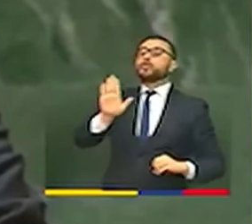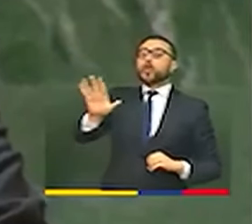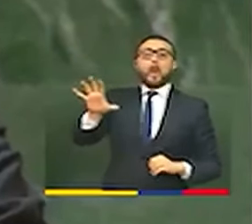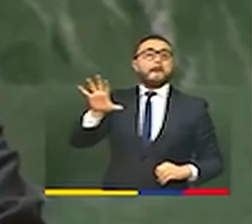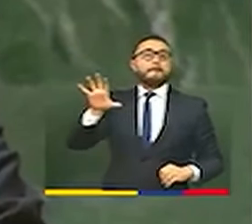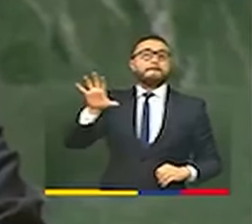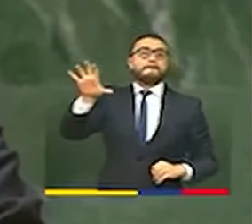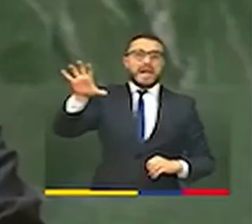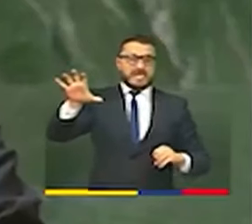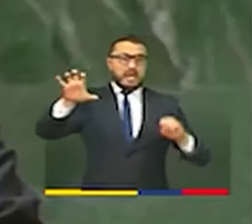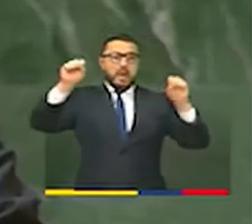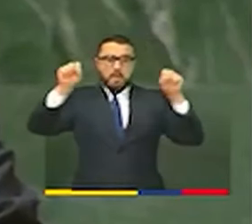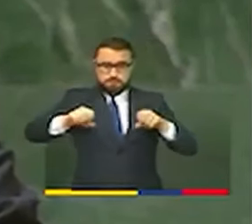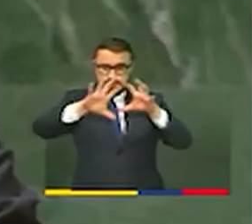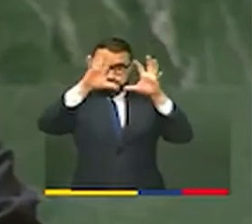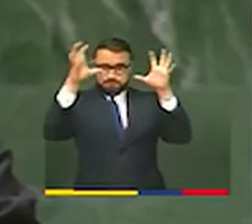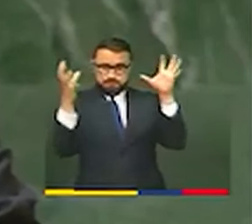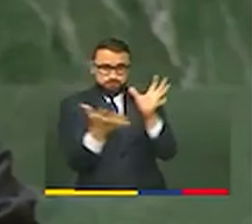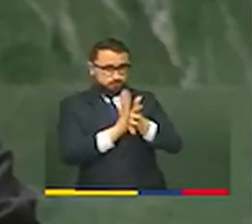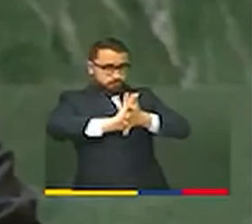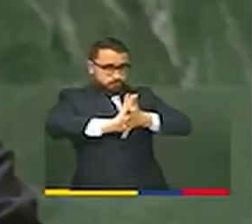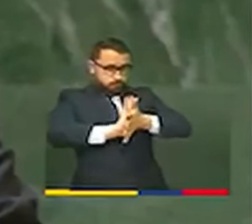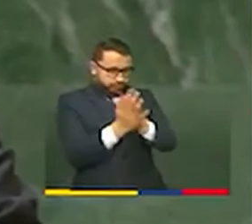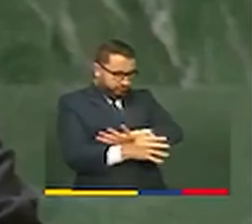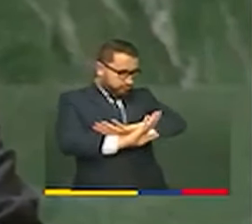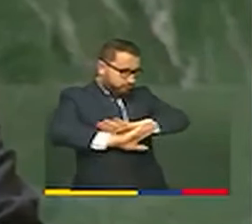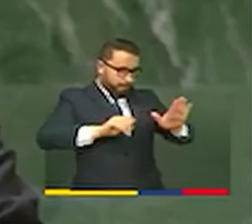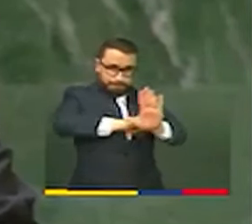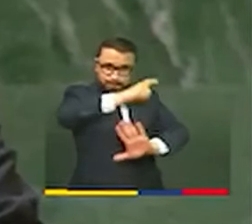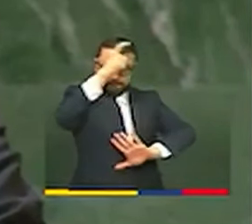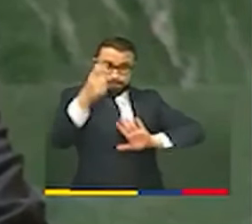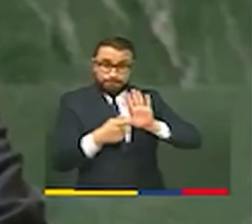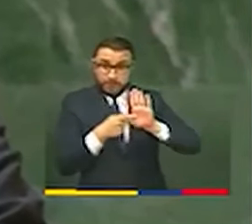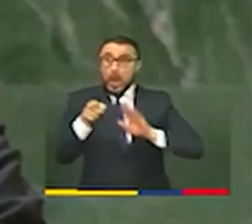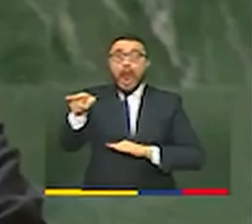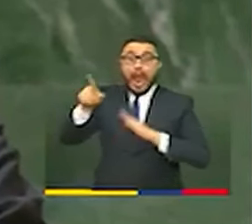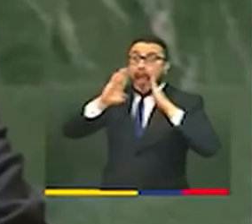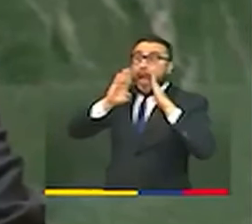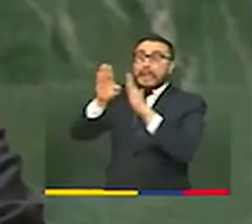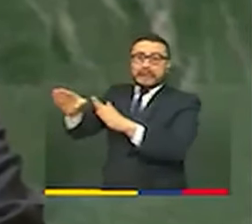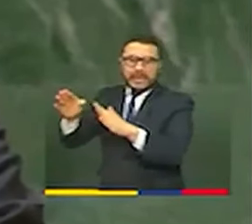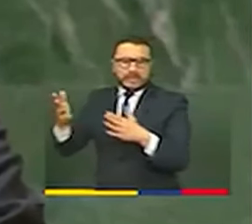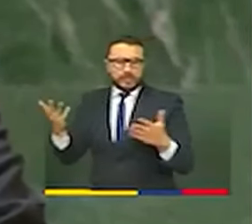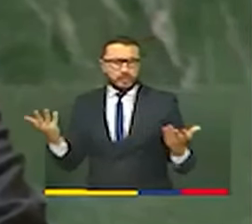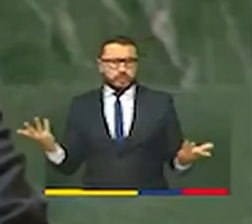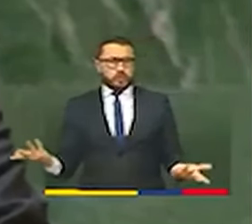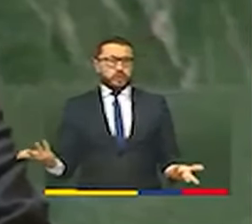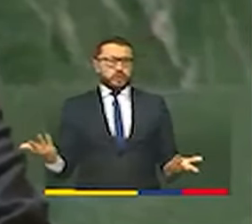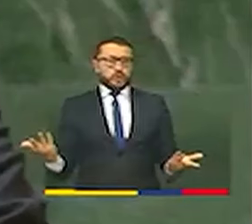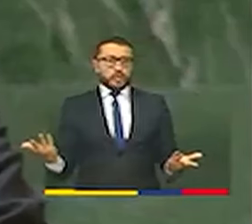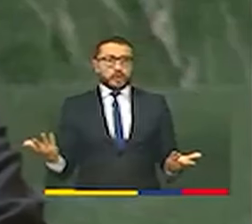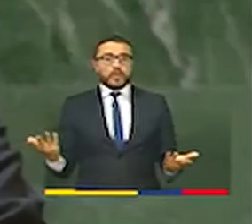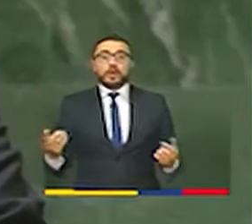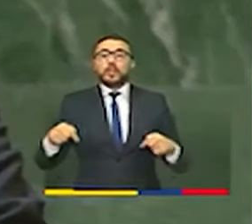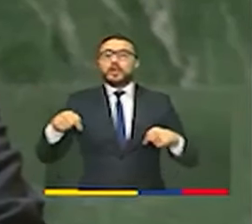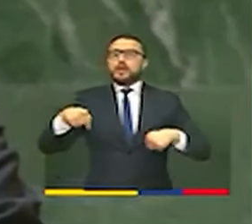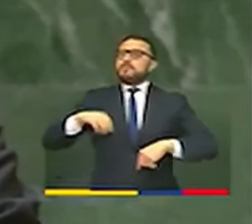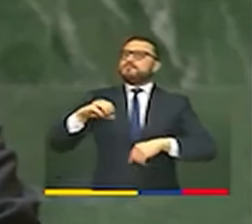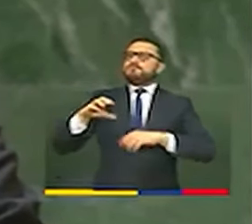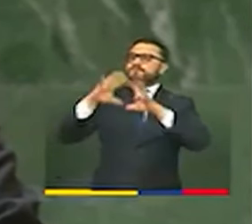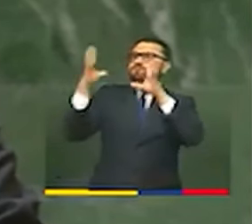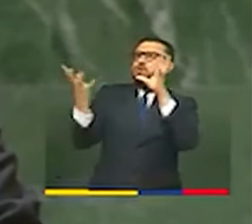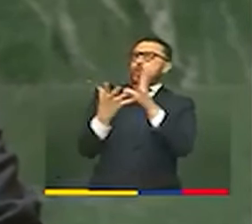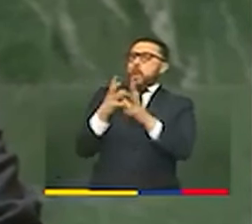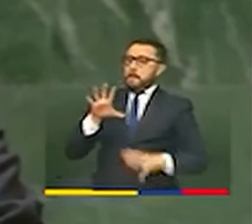de destrucción sobre la humanidad. El poder de un país en el mundo ya no se ejerce por